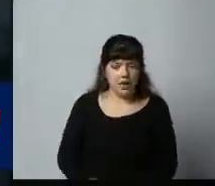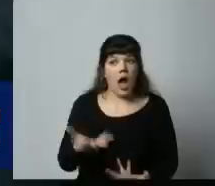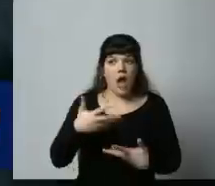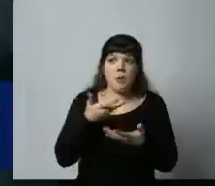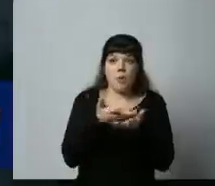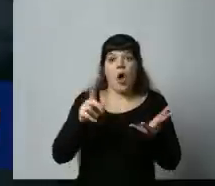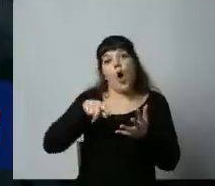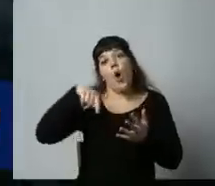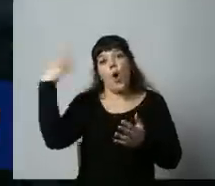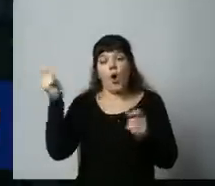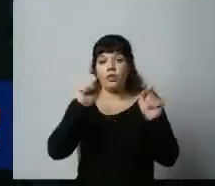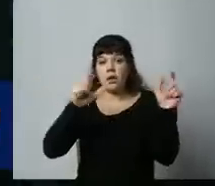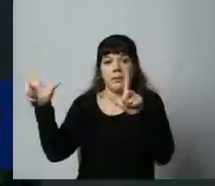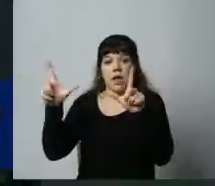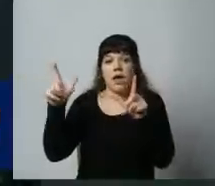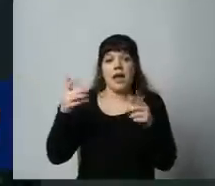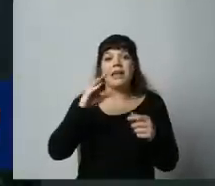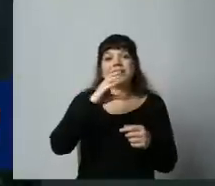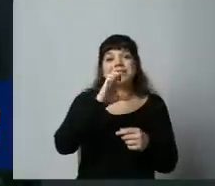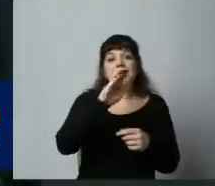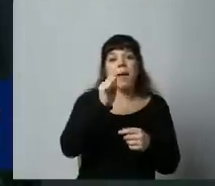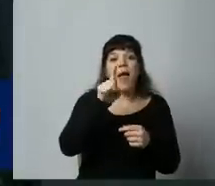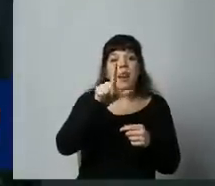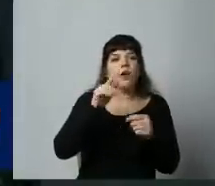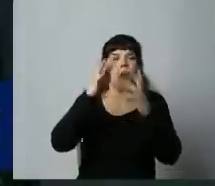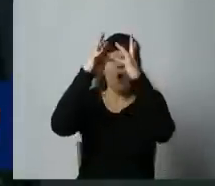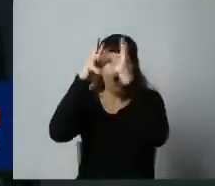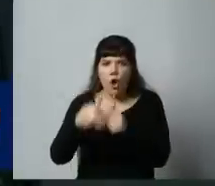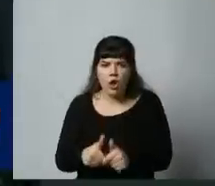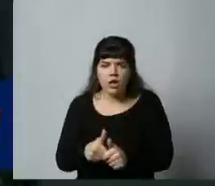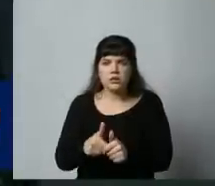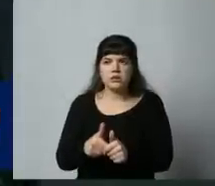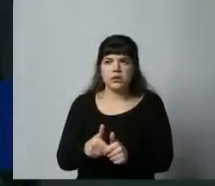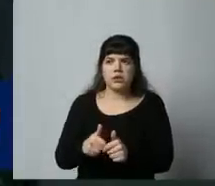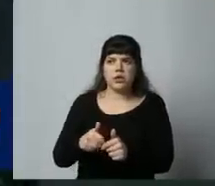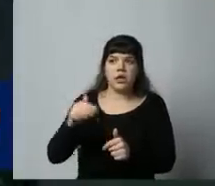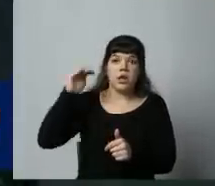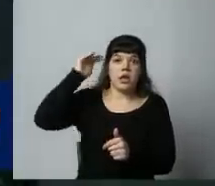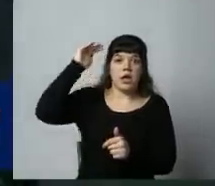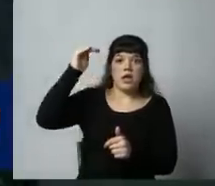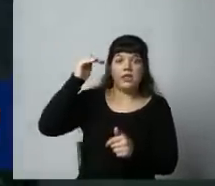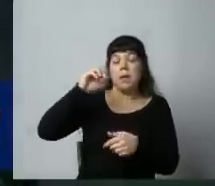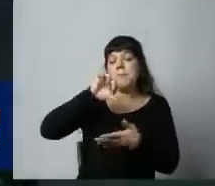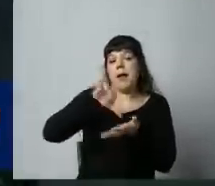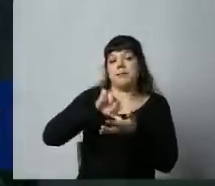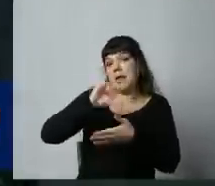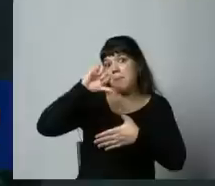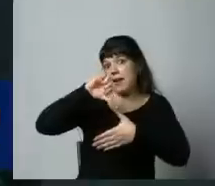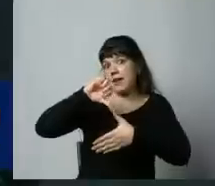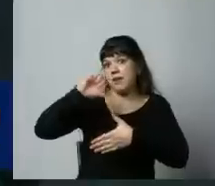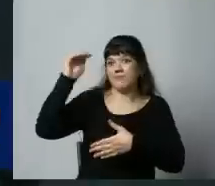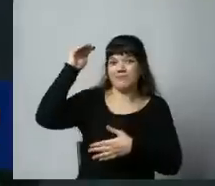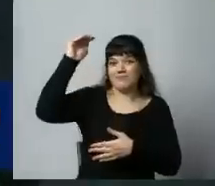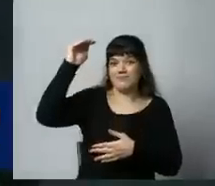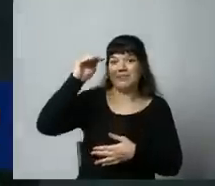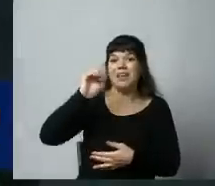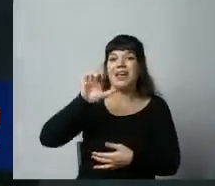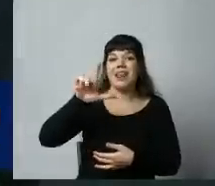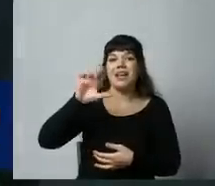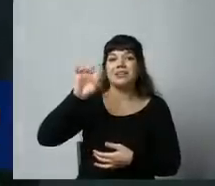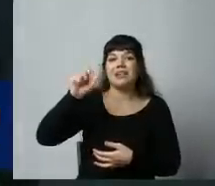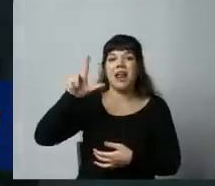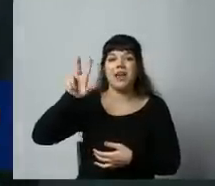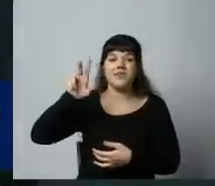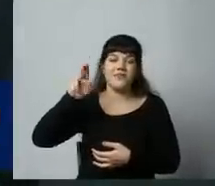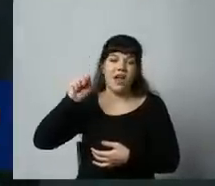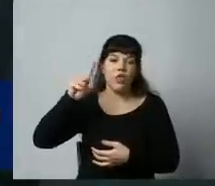que lo que hace la cepal es ordenar del país de América Latina que es el Salvador seguido